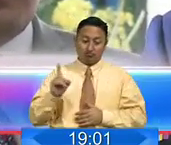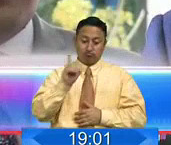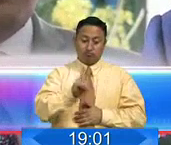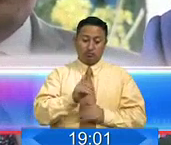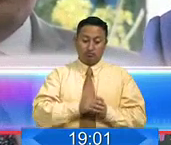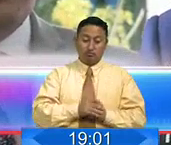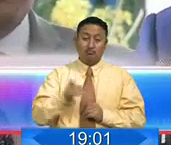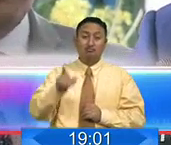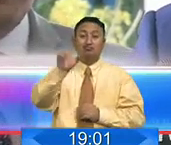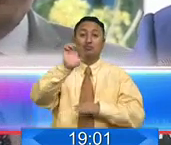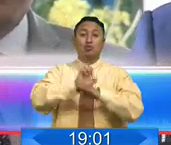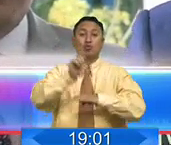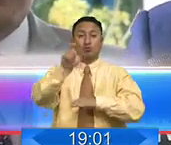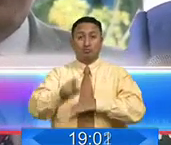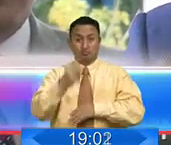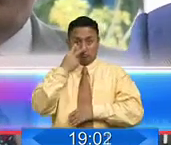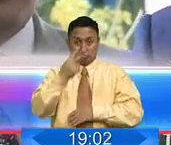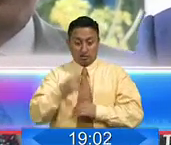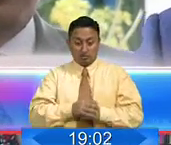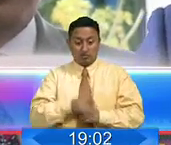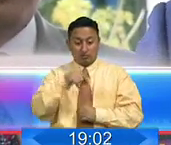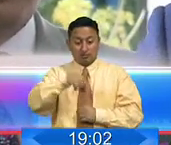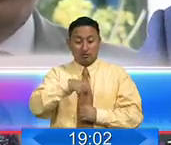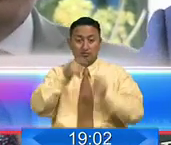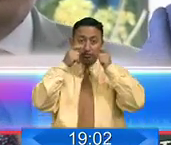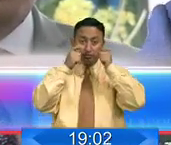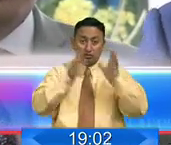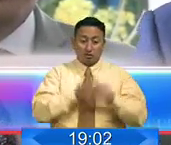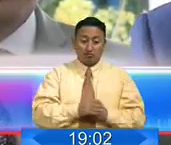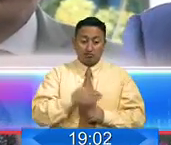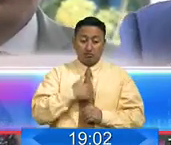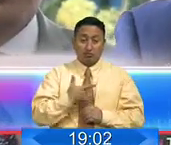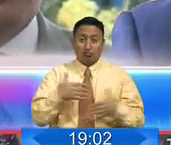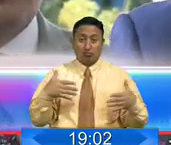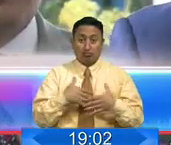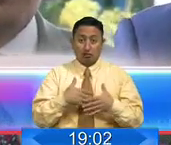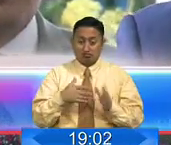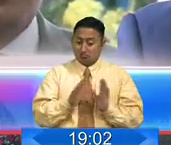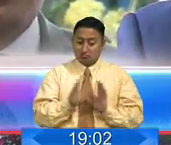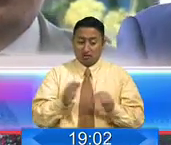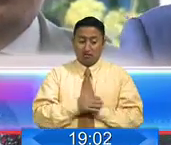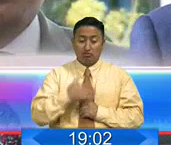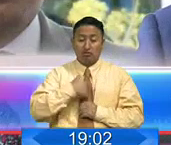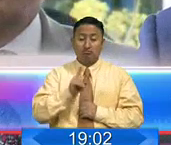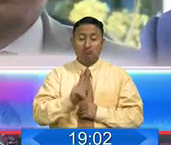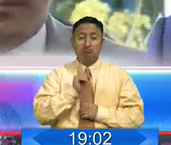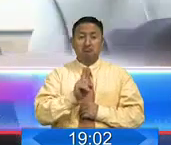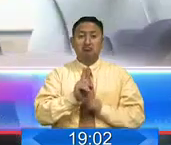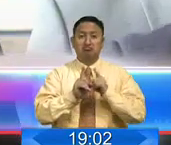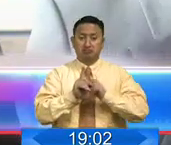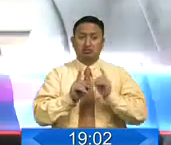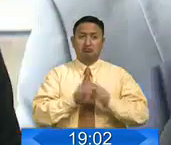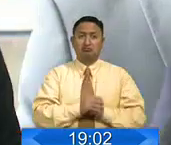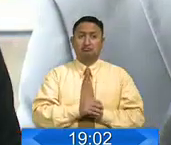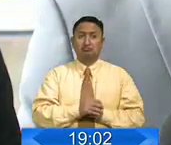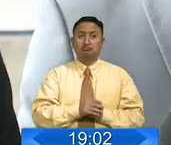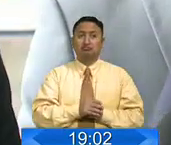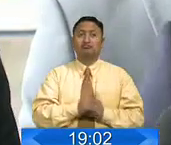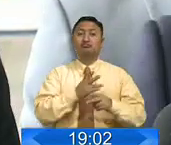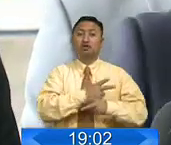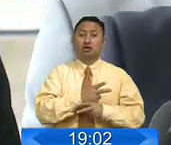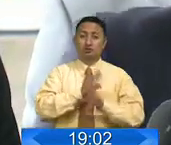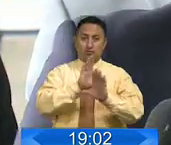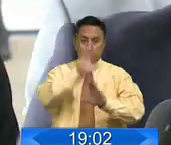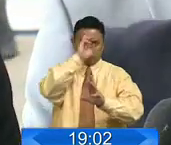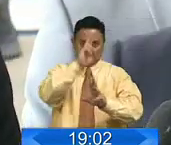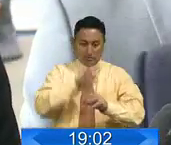vea el pueblo ecuatoriano y el órgano punitivo estatal, que no tenemos nada que temer y que estamos poniendo la cara a este proceso penal. Consejero, con todo el respeto,